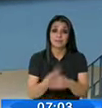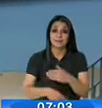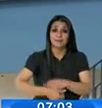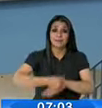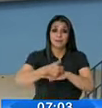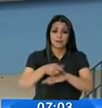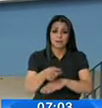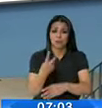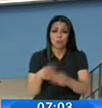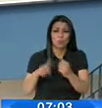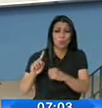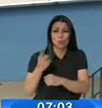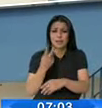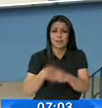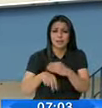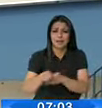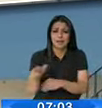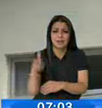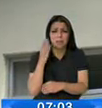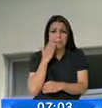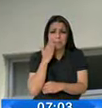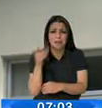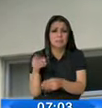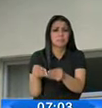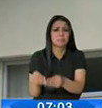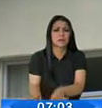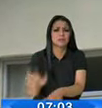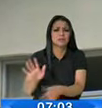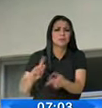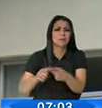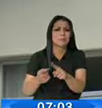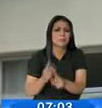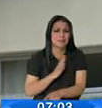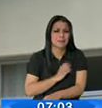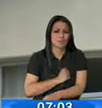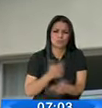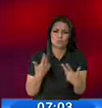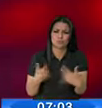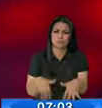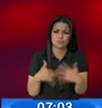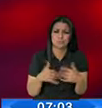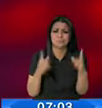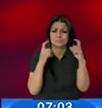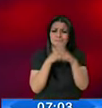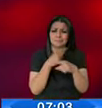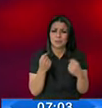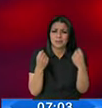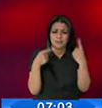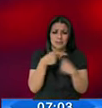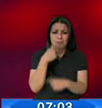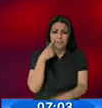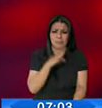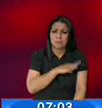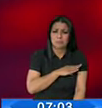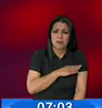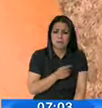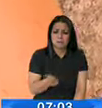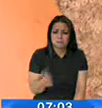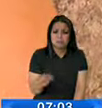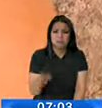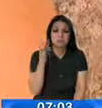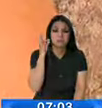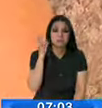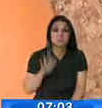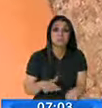que era su apoyo, su amiga, su confidente. La crueldad que a veces resulta difícil entender le arrebató en cuestión de